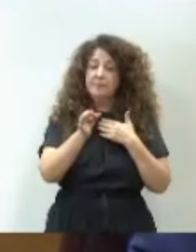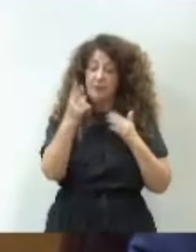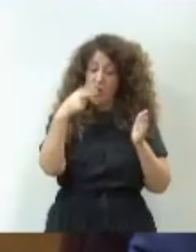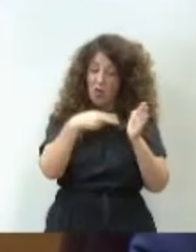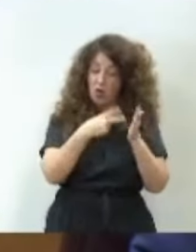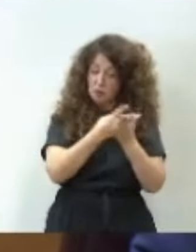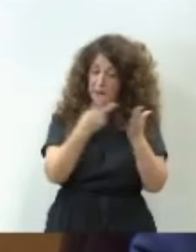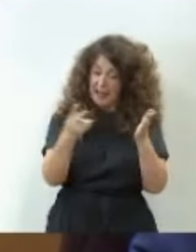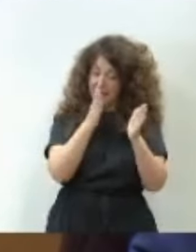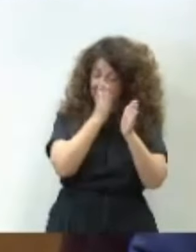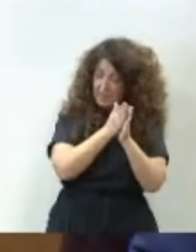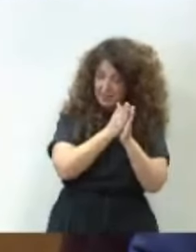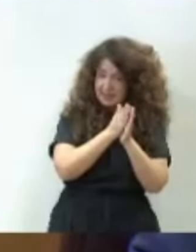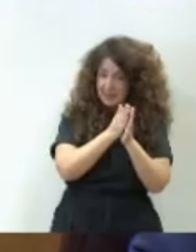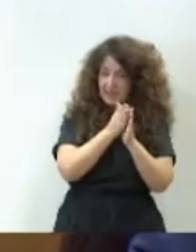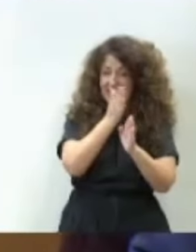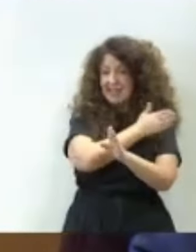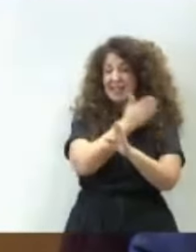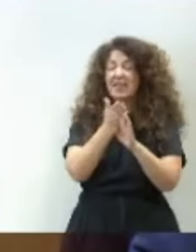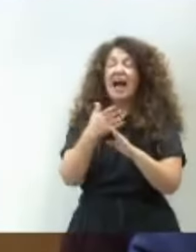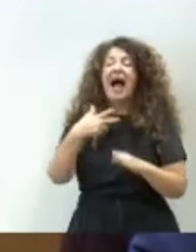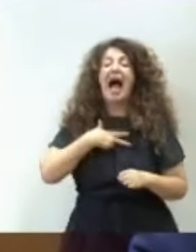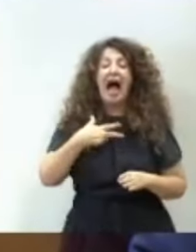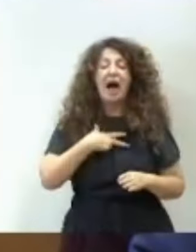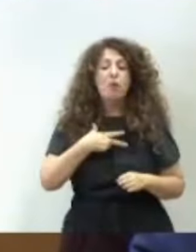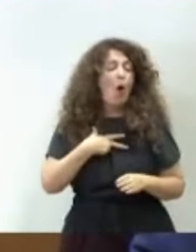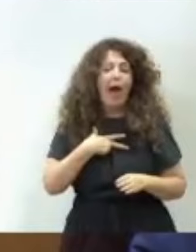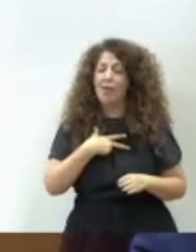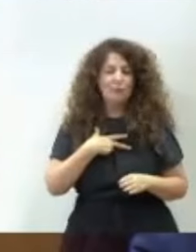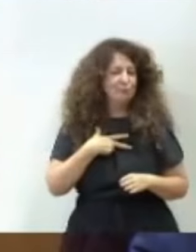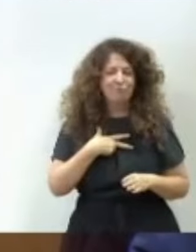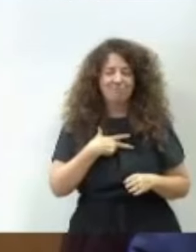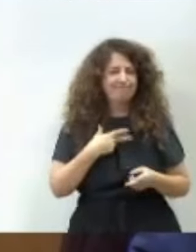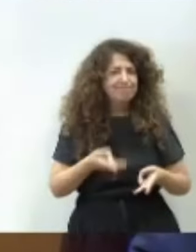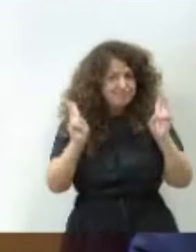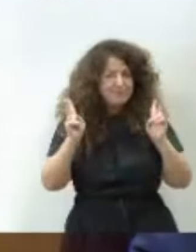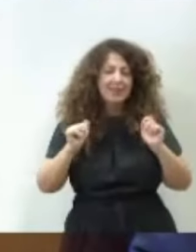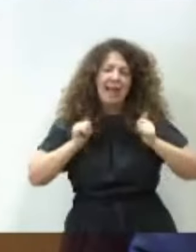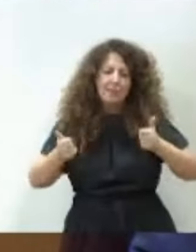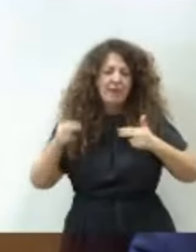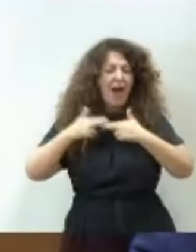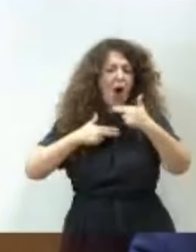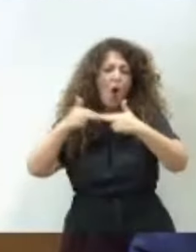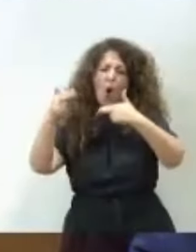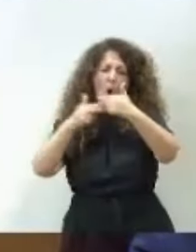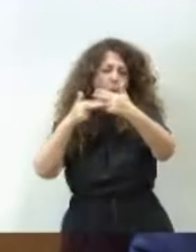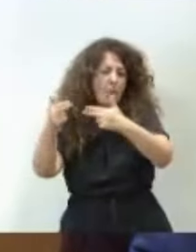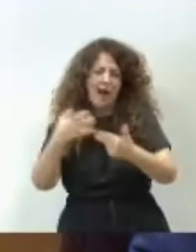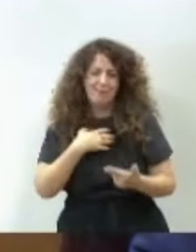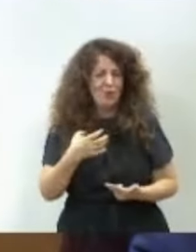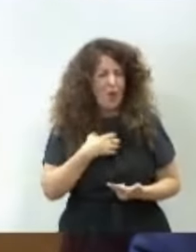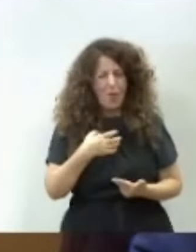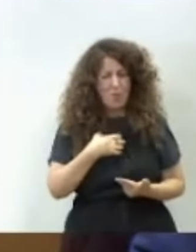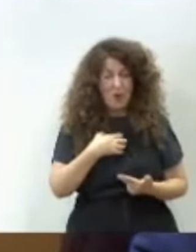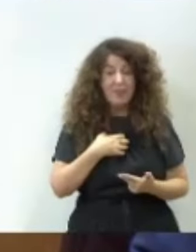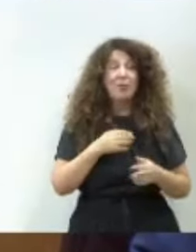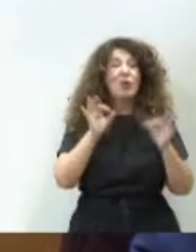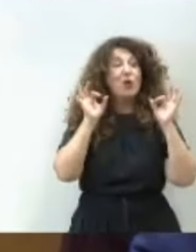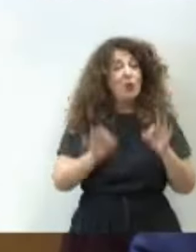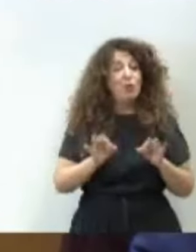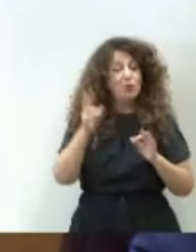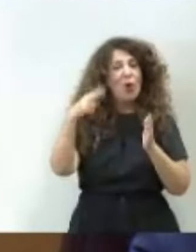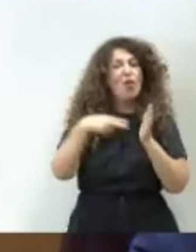2017 la abogacía del Estado no dio vía libre para poder iniciar la obra de reposición. Por eso ustedes ya en 2019